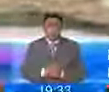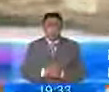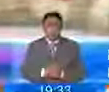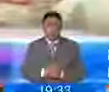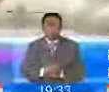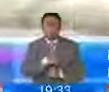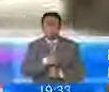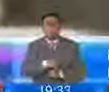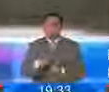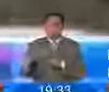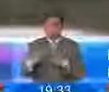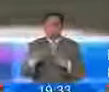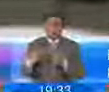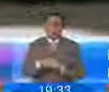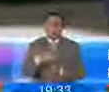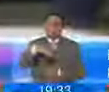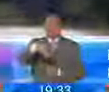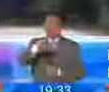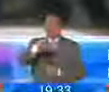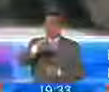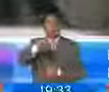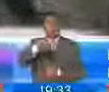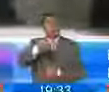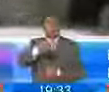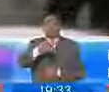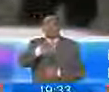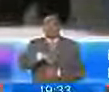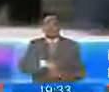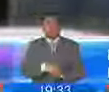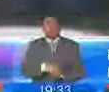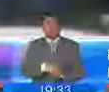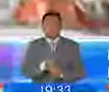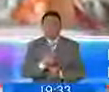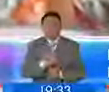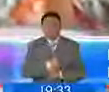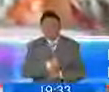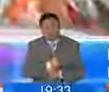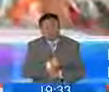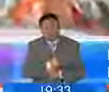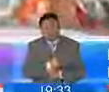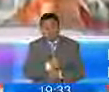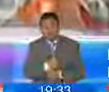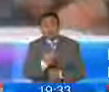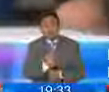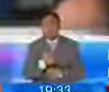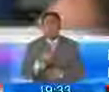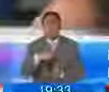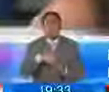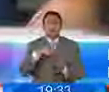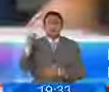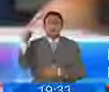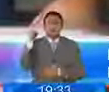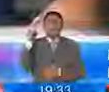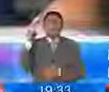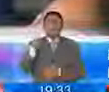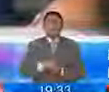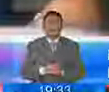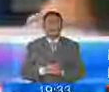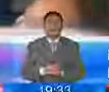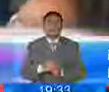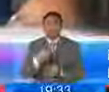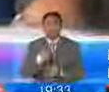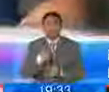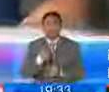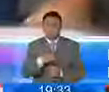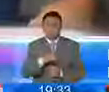verbal, Melanie y su madre llegaron con su impotencia a cuestas. Ella quería derecho. Me habían dado un cupo para una carrera que yo no quería. Claro,